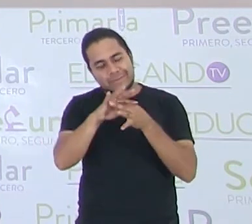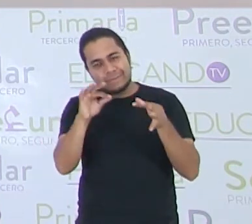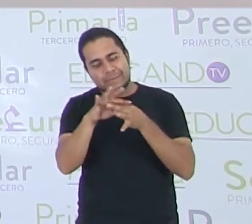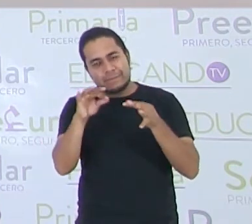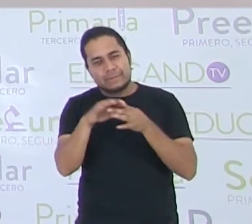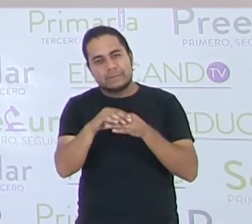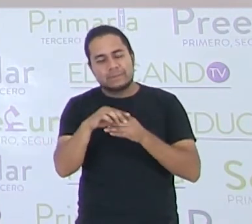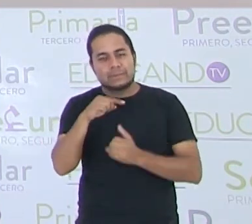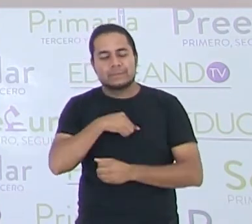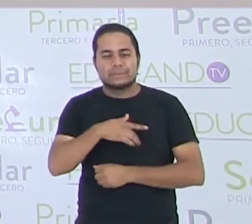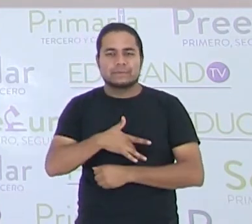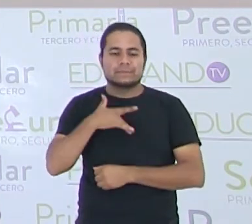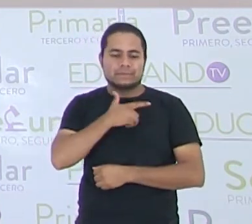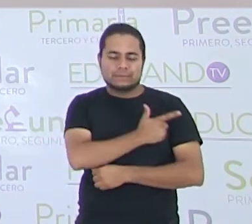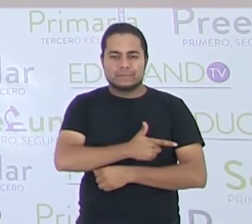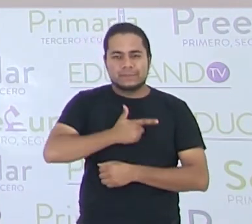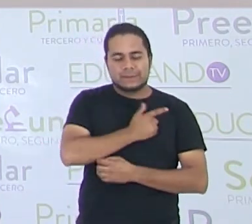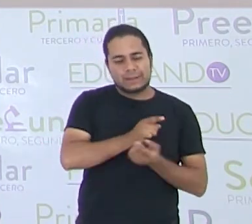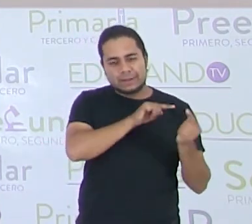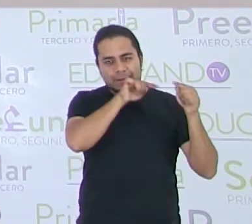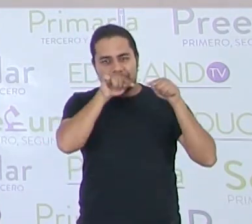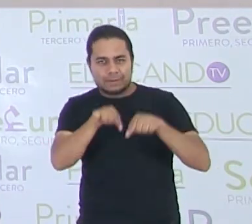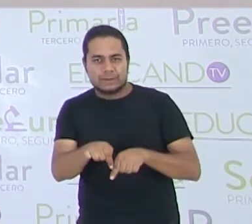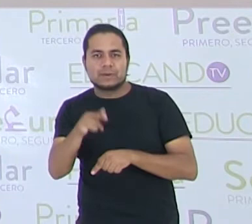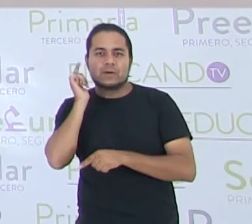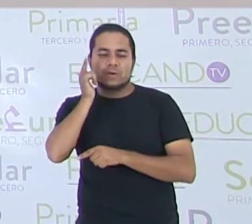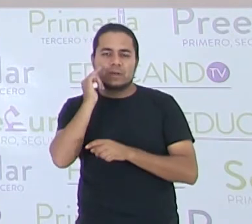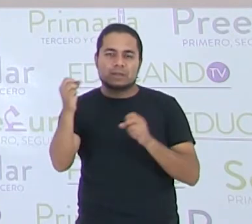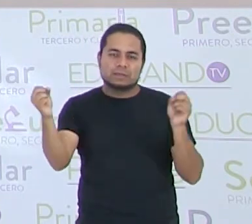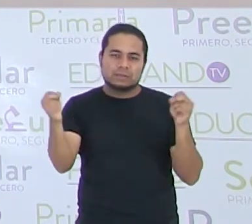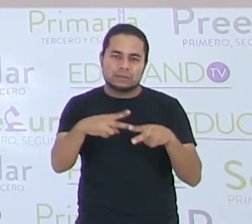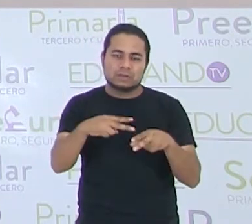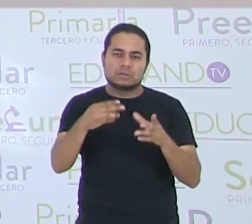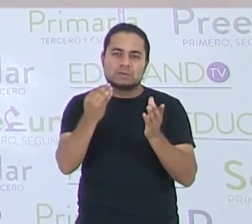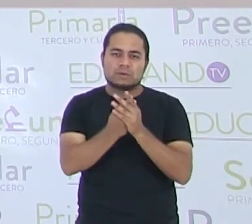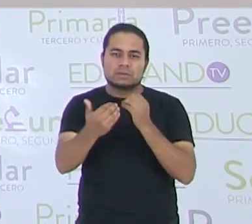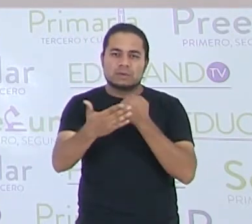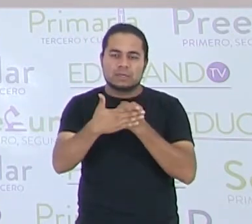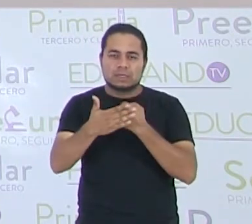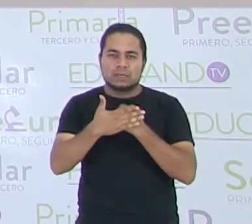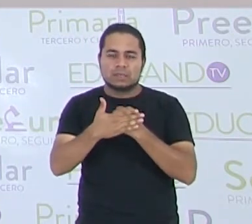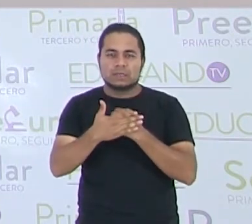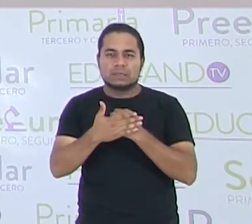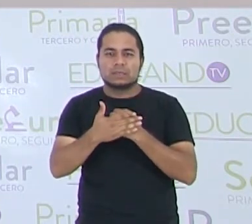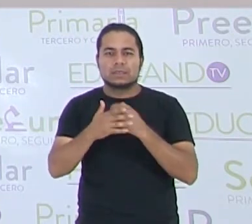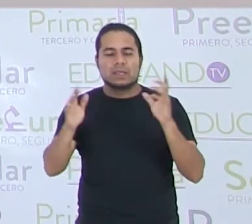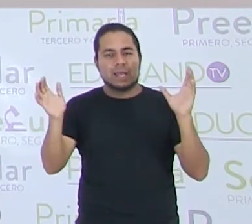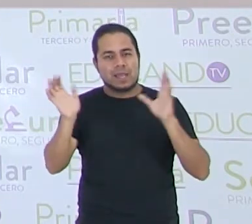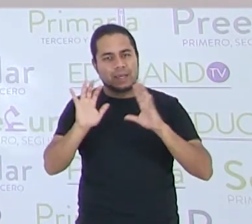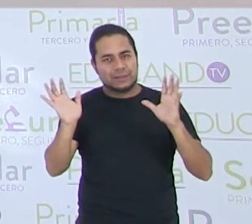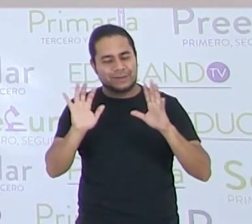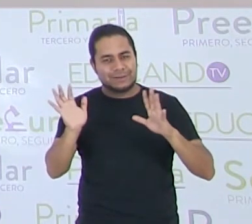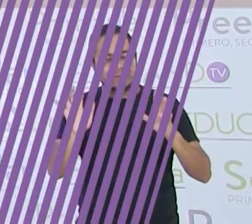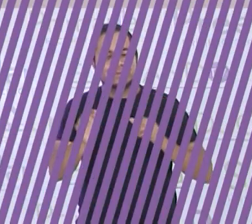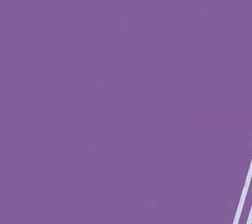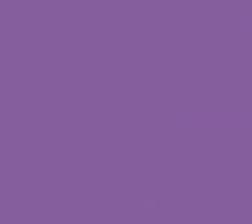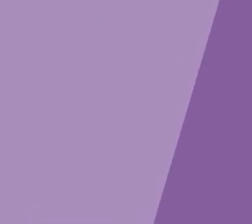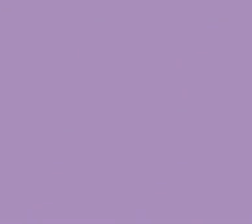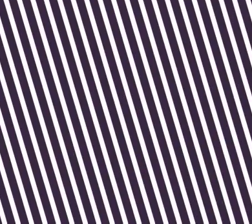Me dio mucho gusto estar con ustedes y espero verlos en la próxima sesión. Hasta la próxima entonces.